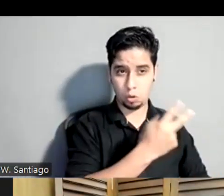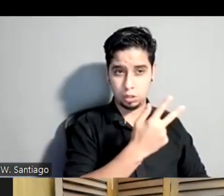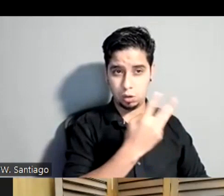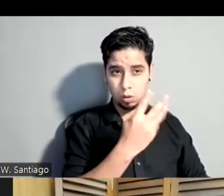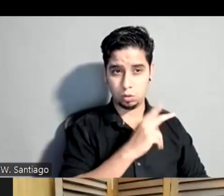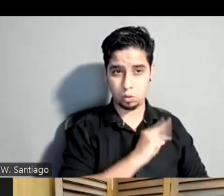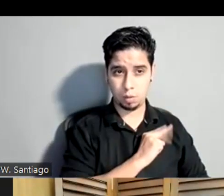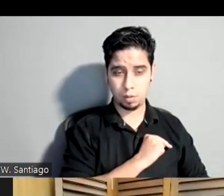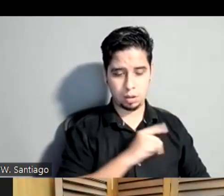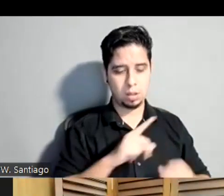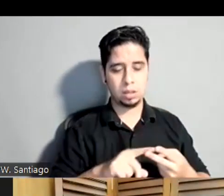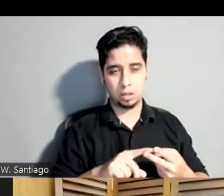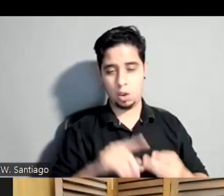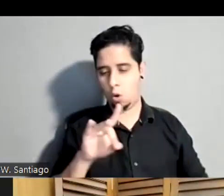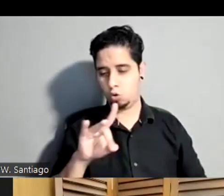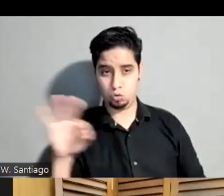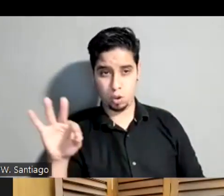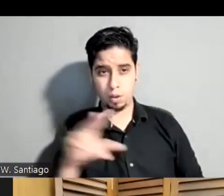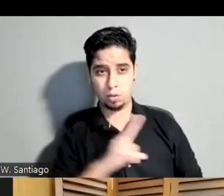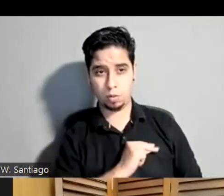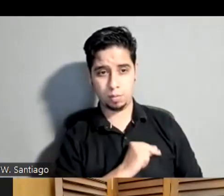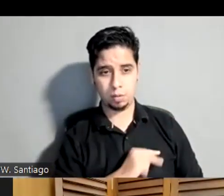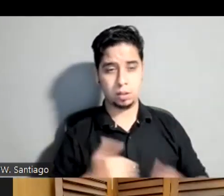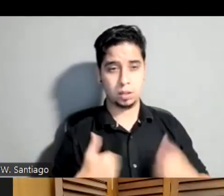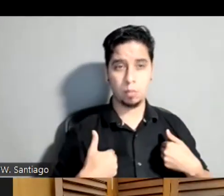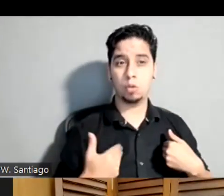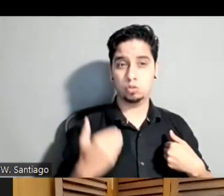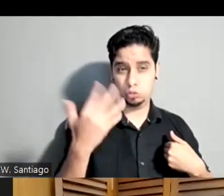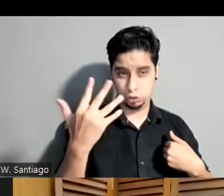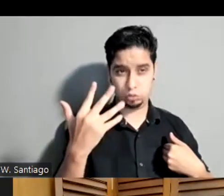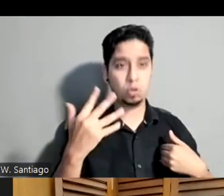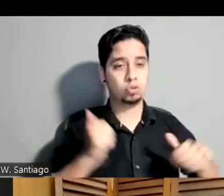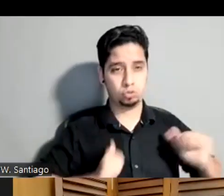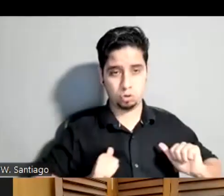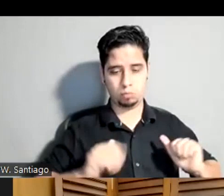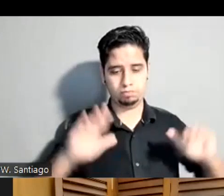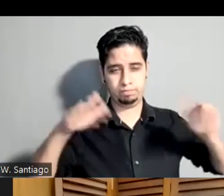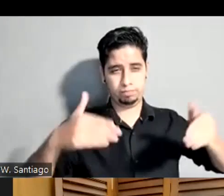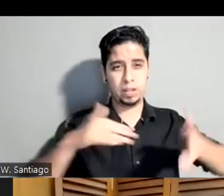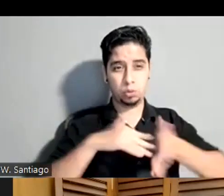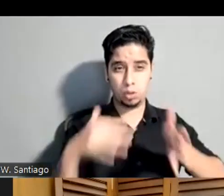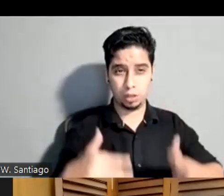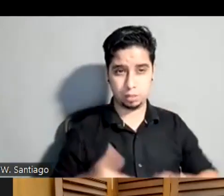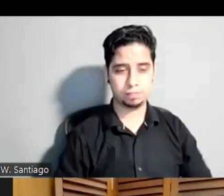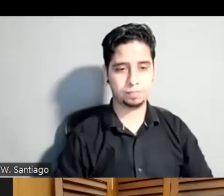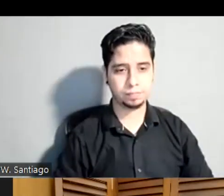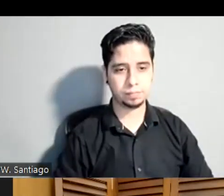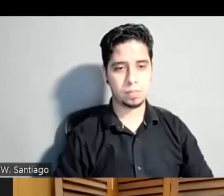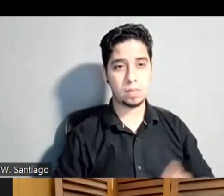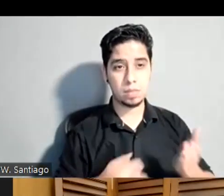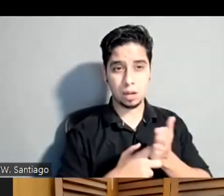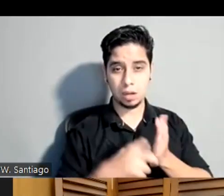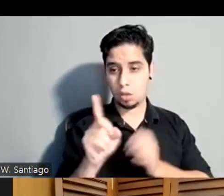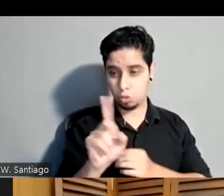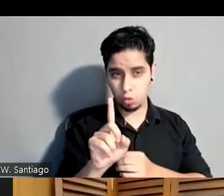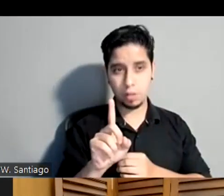y 8 y 9 de noviembre. O sea que tenemos 5 funciones de estudiantes. Así es. Quiero decirles que las taquillas están en Ticket Center para las